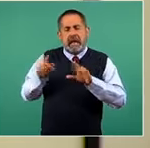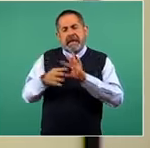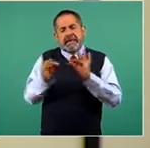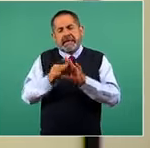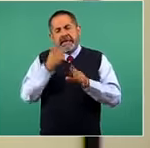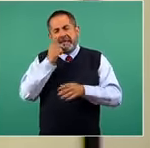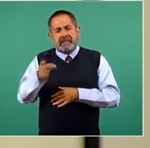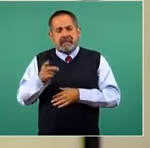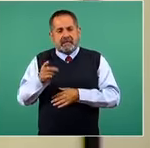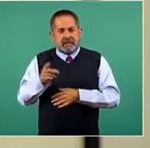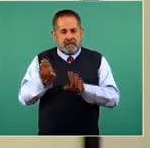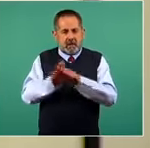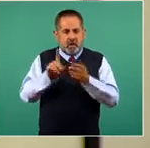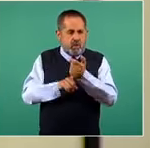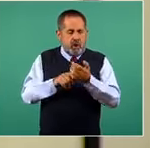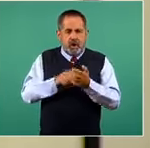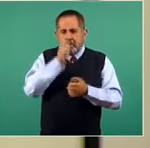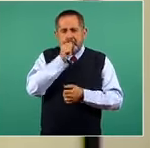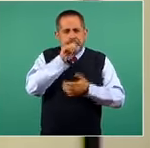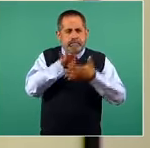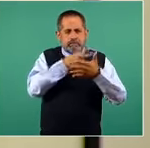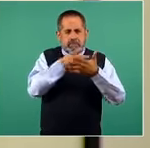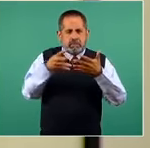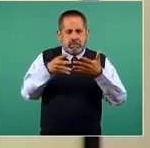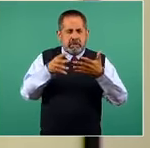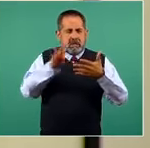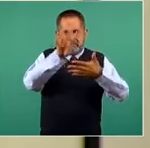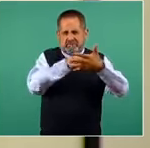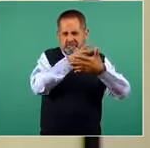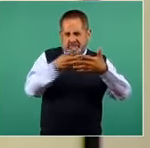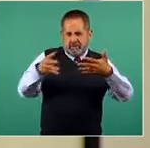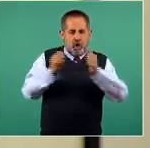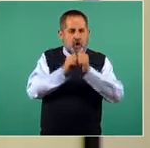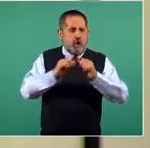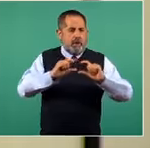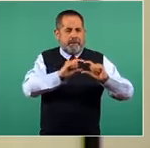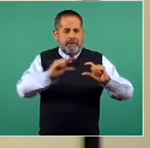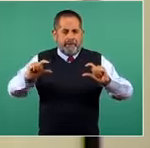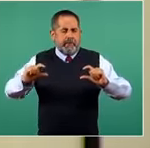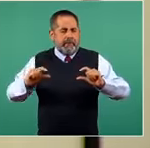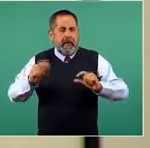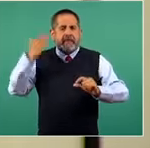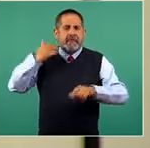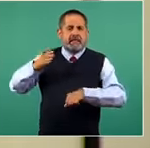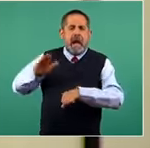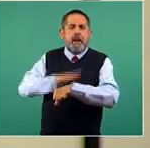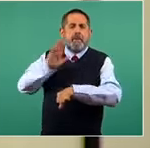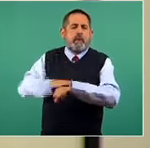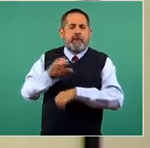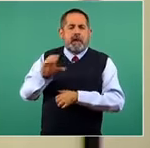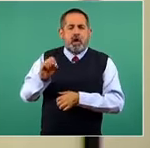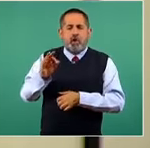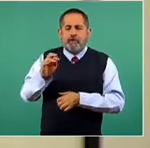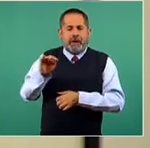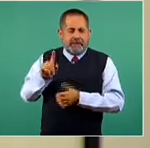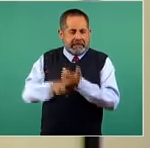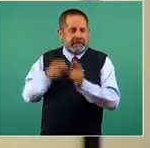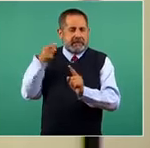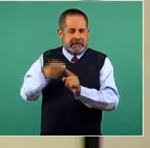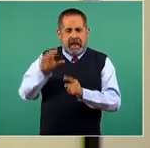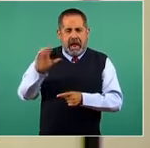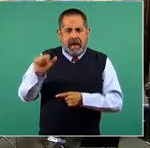mencionaba una tabla con varias de las vacunas que habían sido las vacunas que habían sido aprobadas por COFEPRIS, en el caso en especial